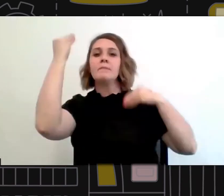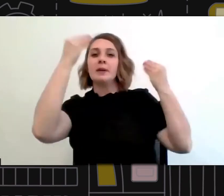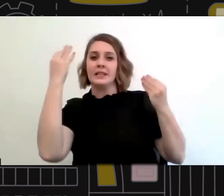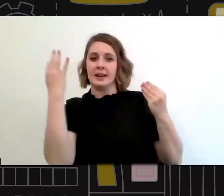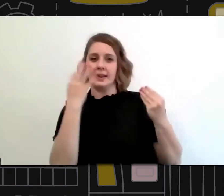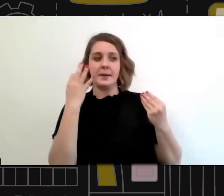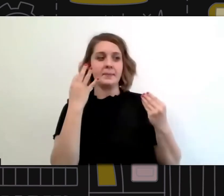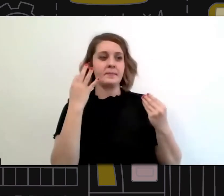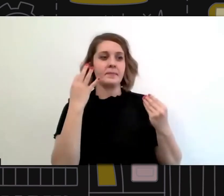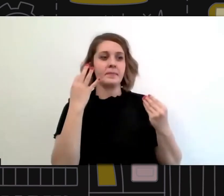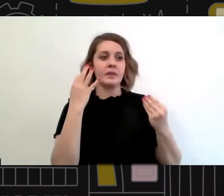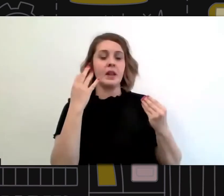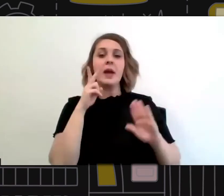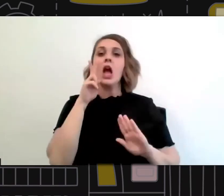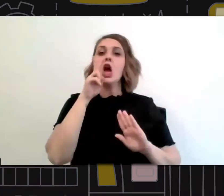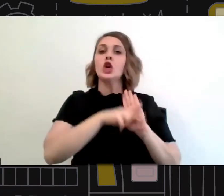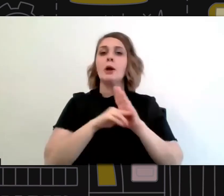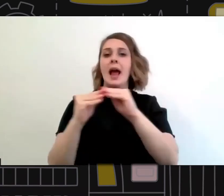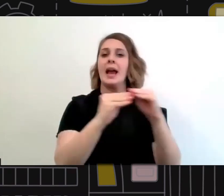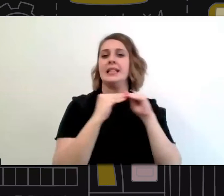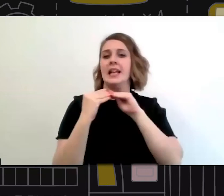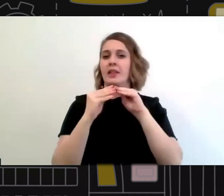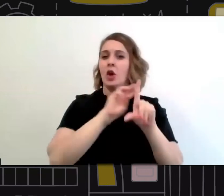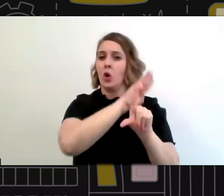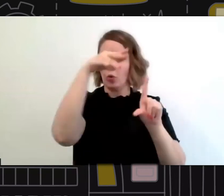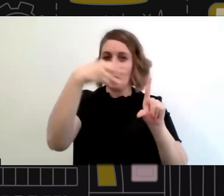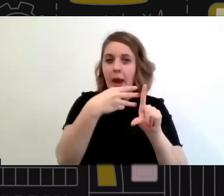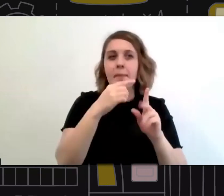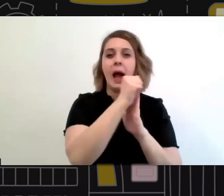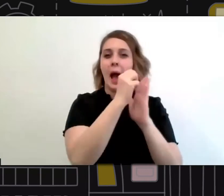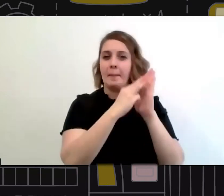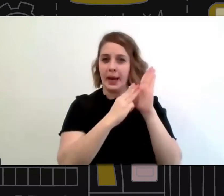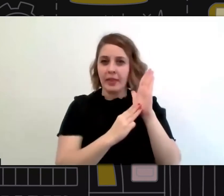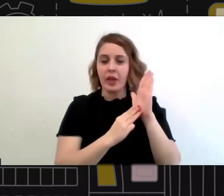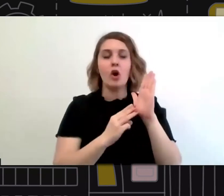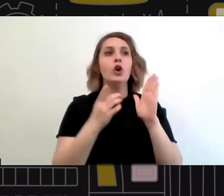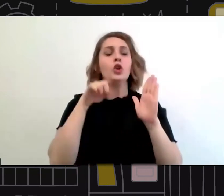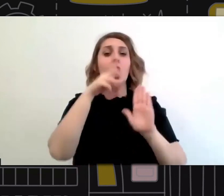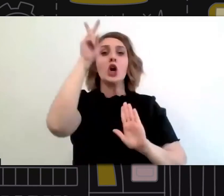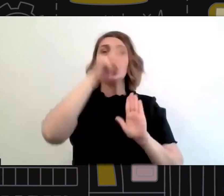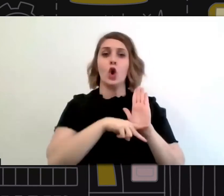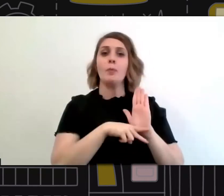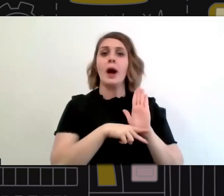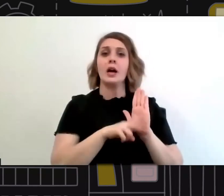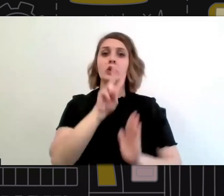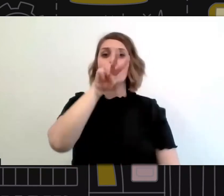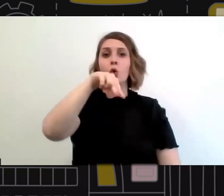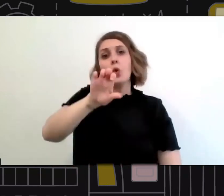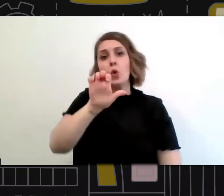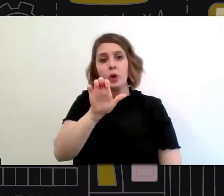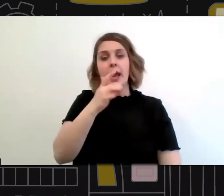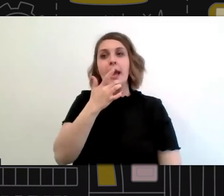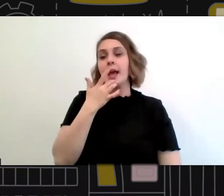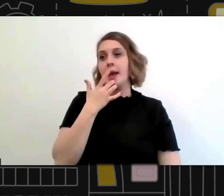hay normas de estandarización web, de aplicación. Existen las normas, un ejemplo